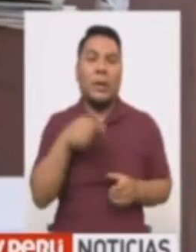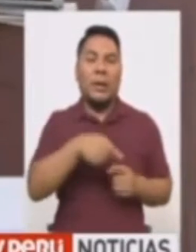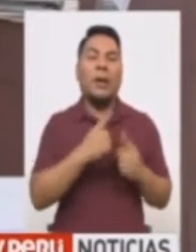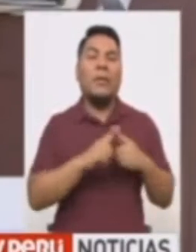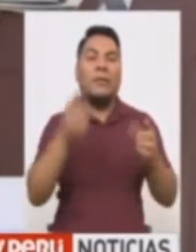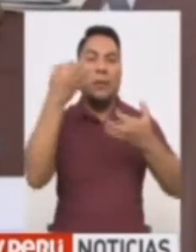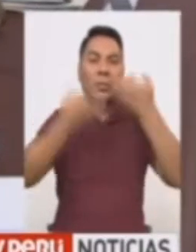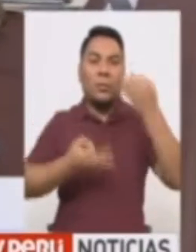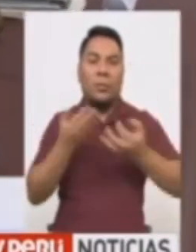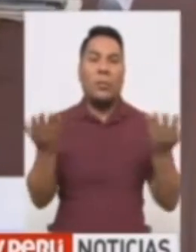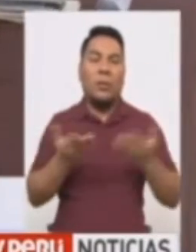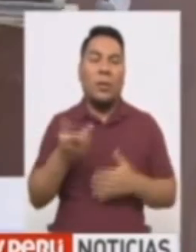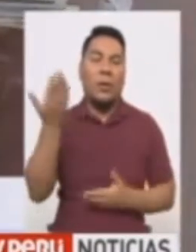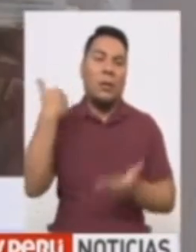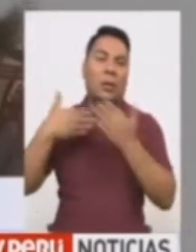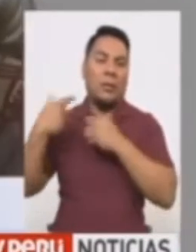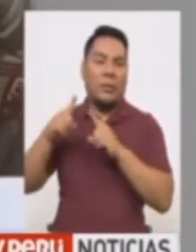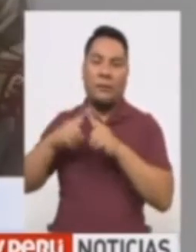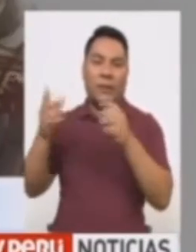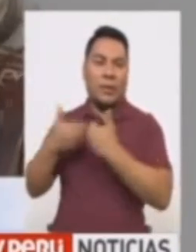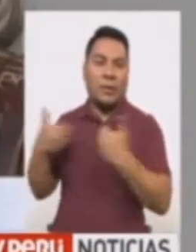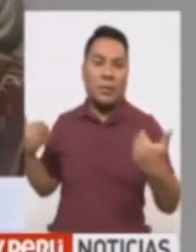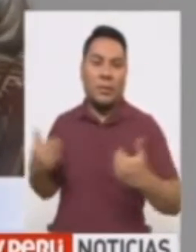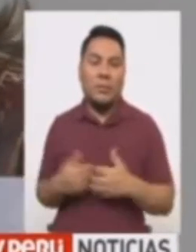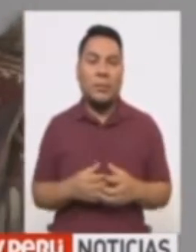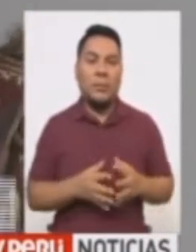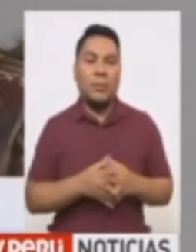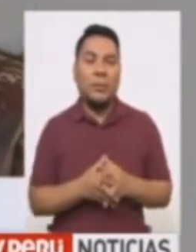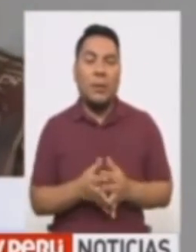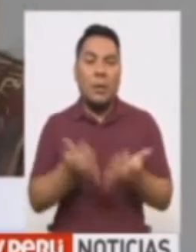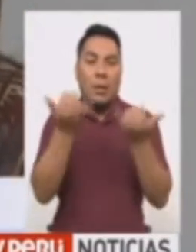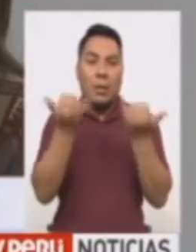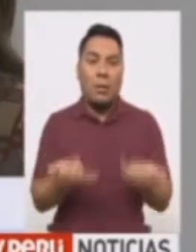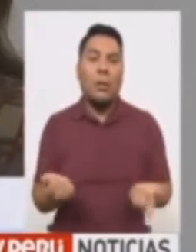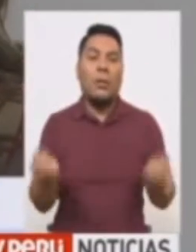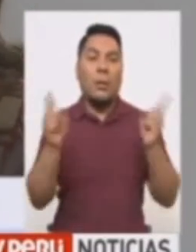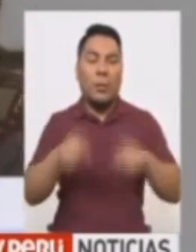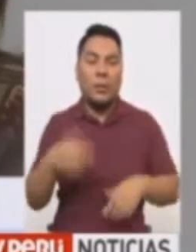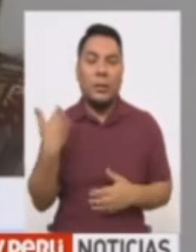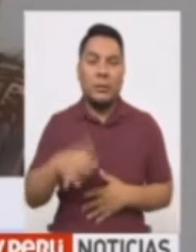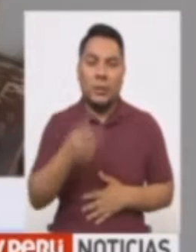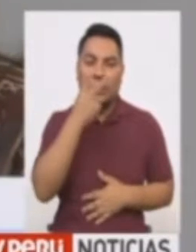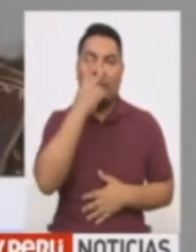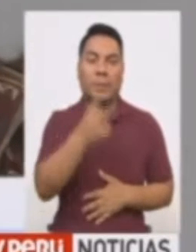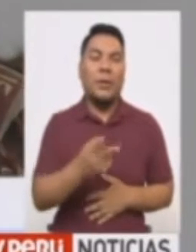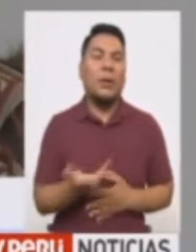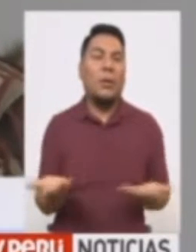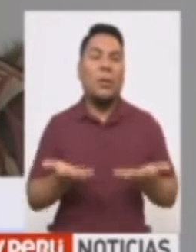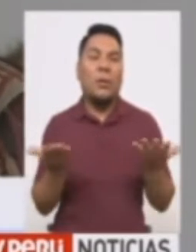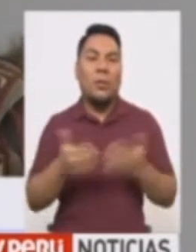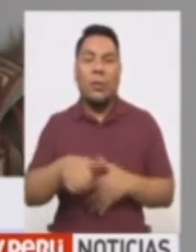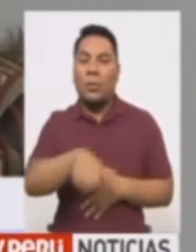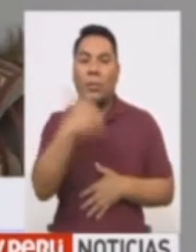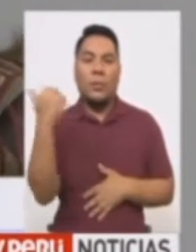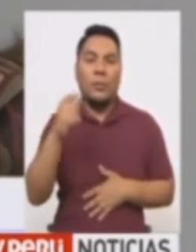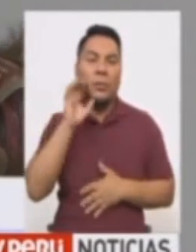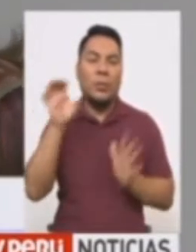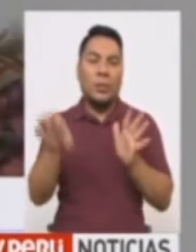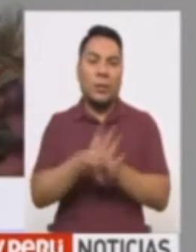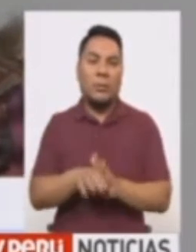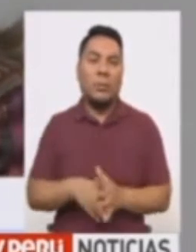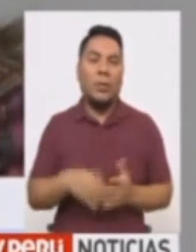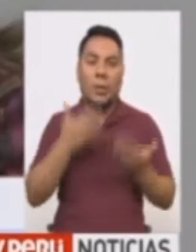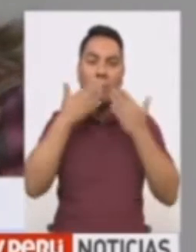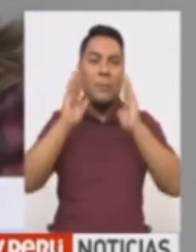que ocurrió en la década pasada. Ahora, cuando nos encontramos ante otro tipo de criminalidad